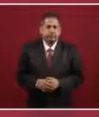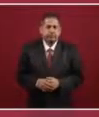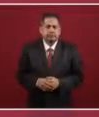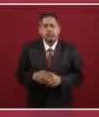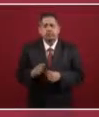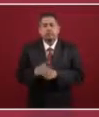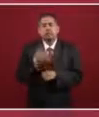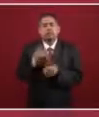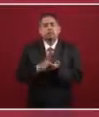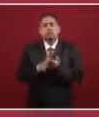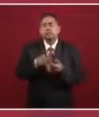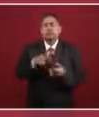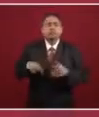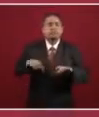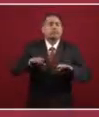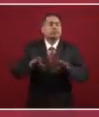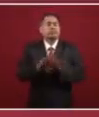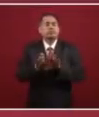Porque una de las cosas